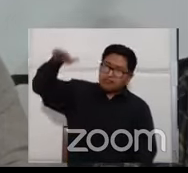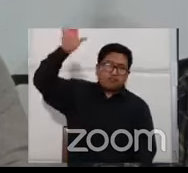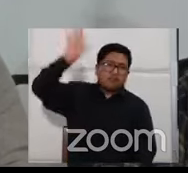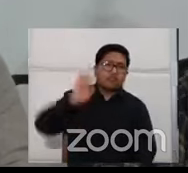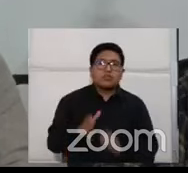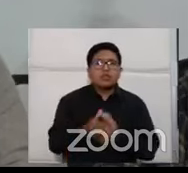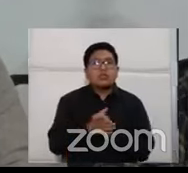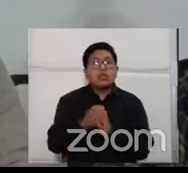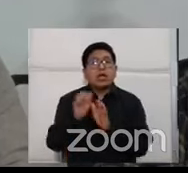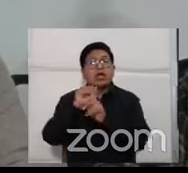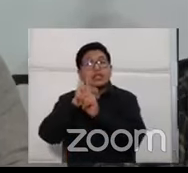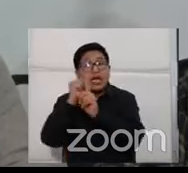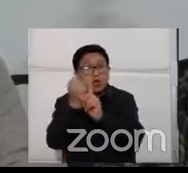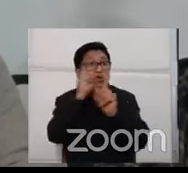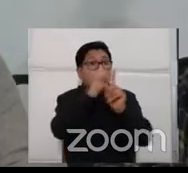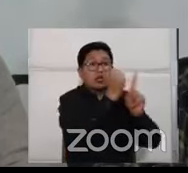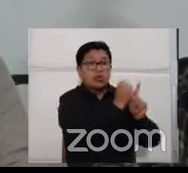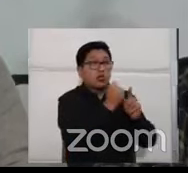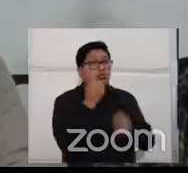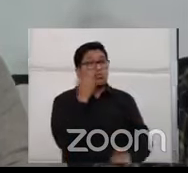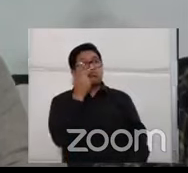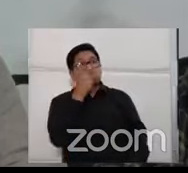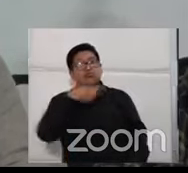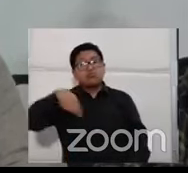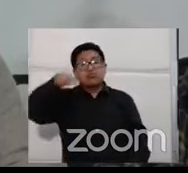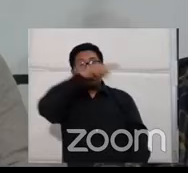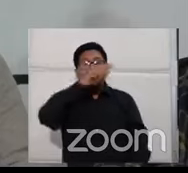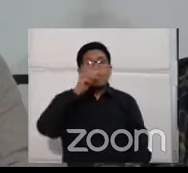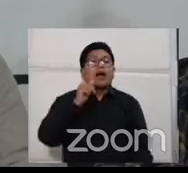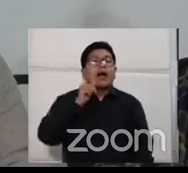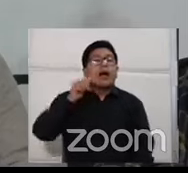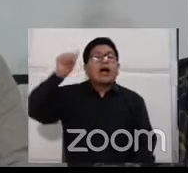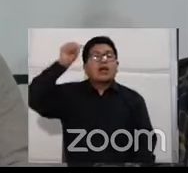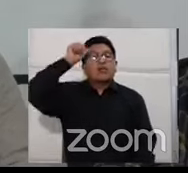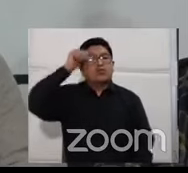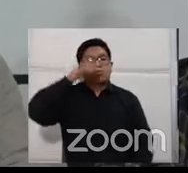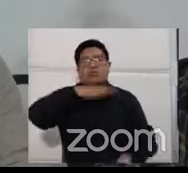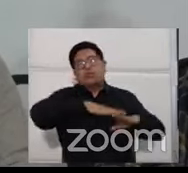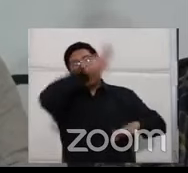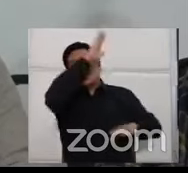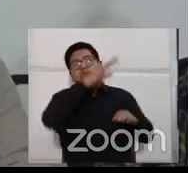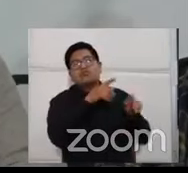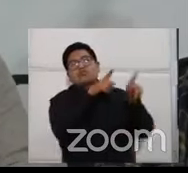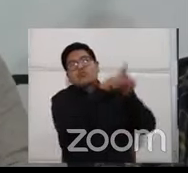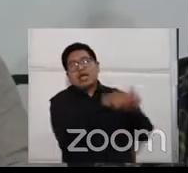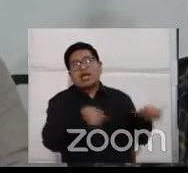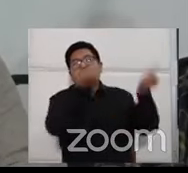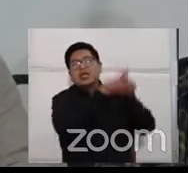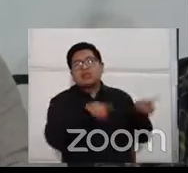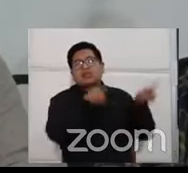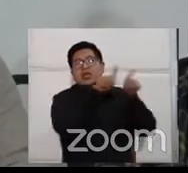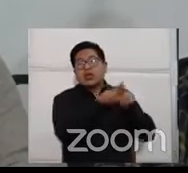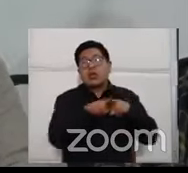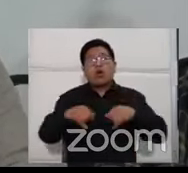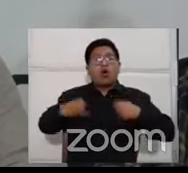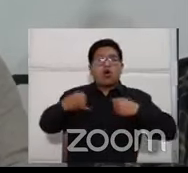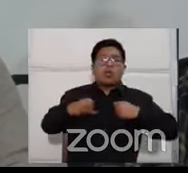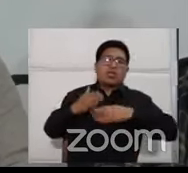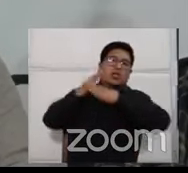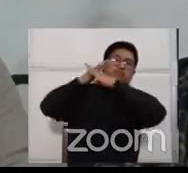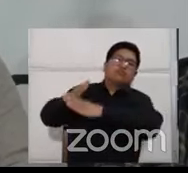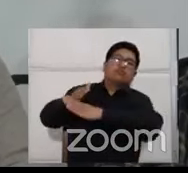adulto centrista que no te deja expresarte no te deja salir adelante ya veces los jóvenes se quedan ahí